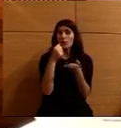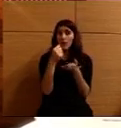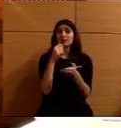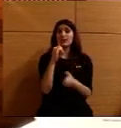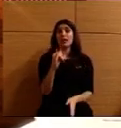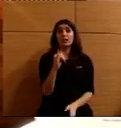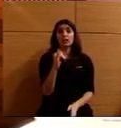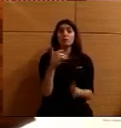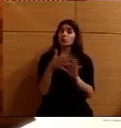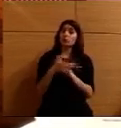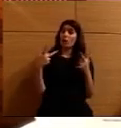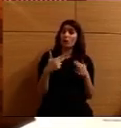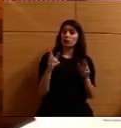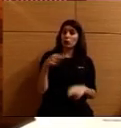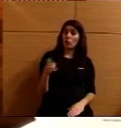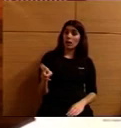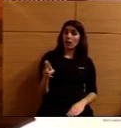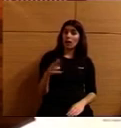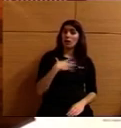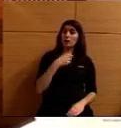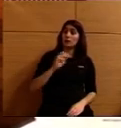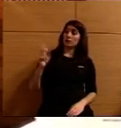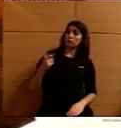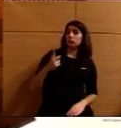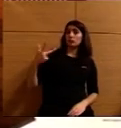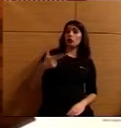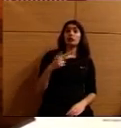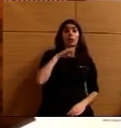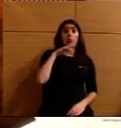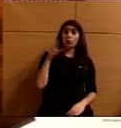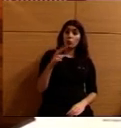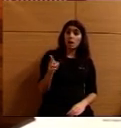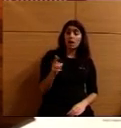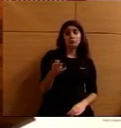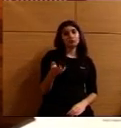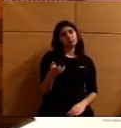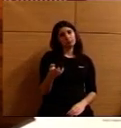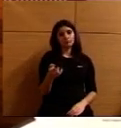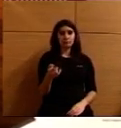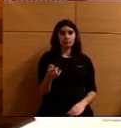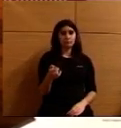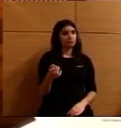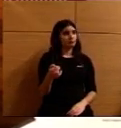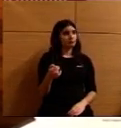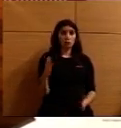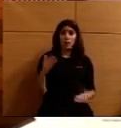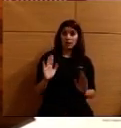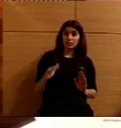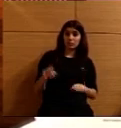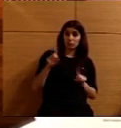que a nadie nos viene en los ayuntamientos a decirnos que nos han cortado la luz en mi familia. No